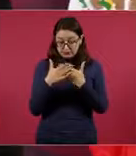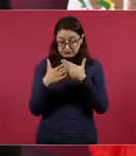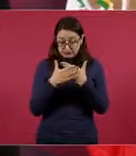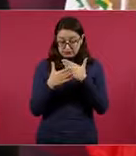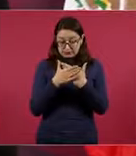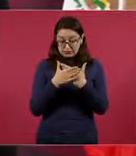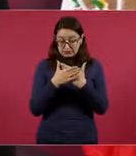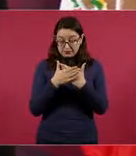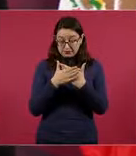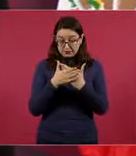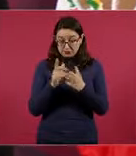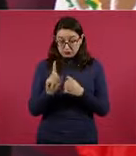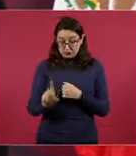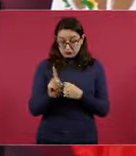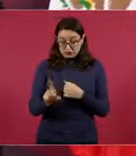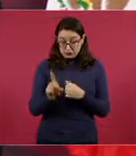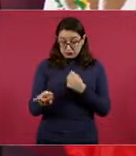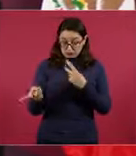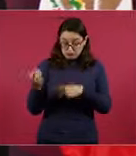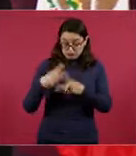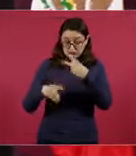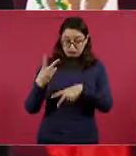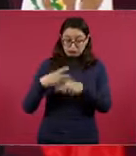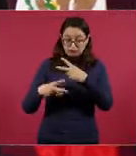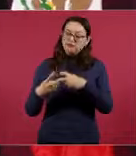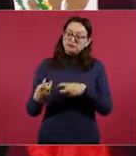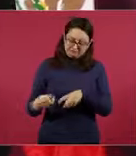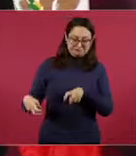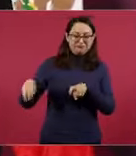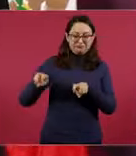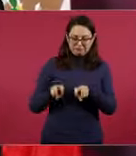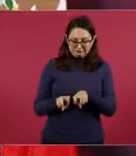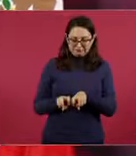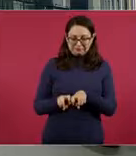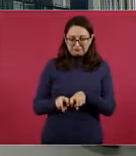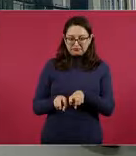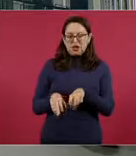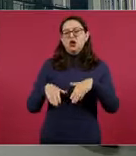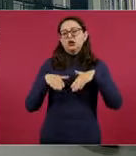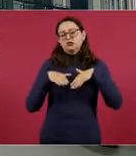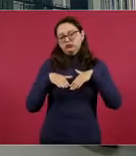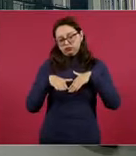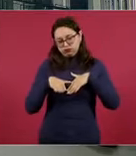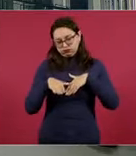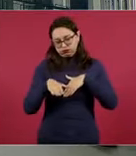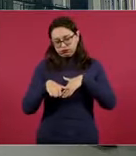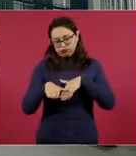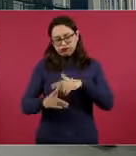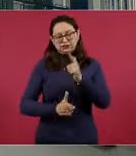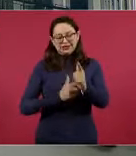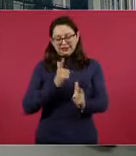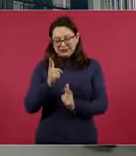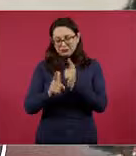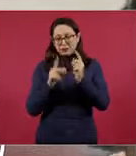de ustedes, les aseguramos que ahí nos vamos a ir despacito. No le hace que